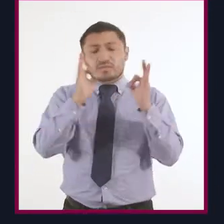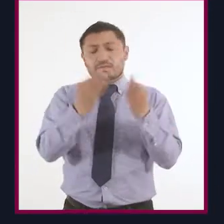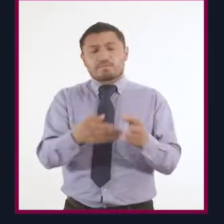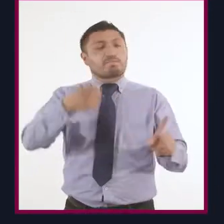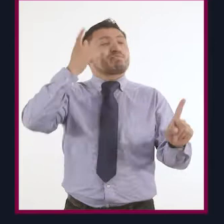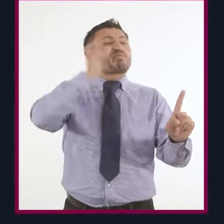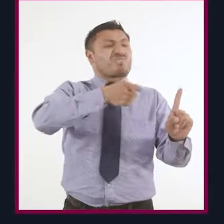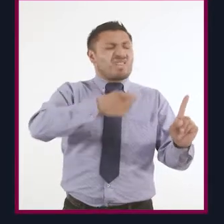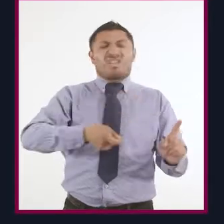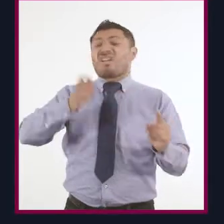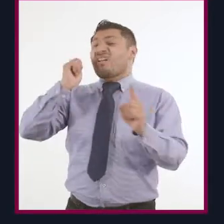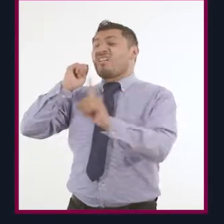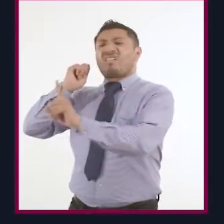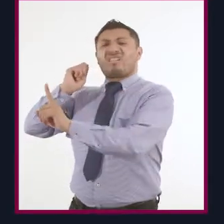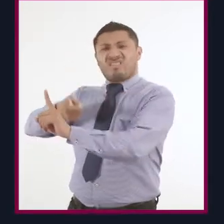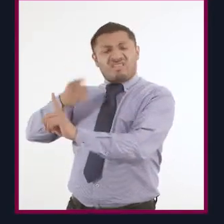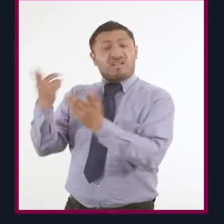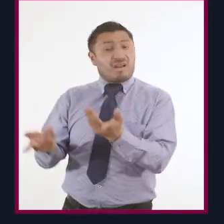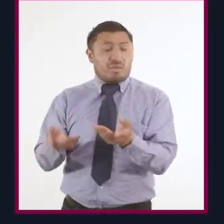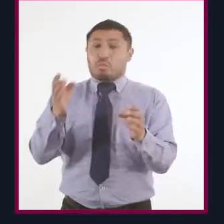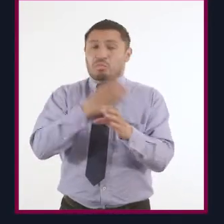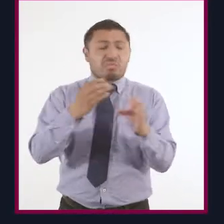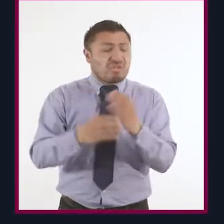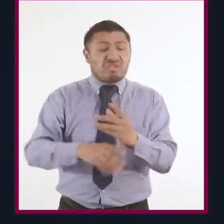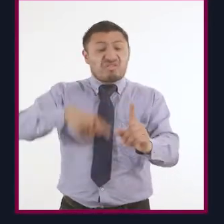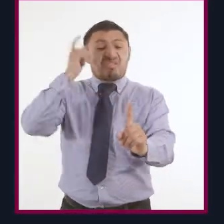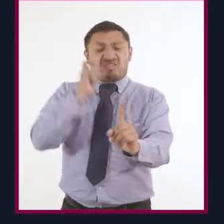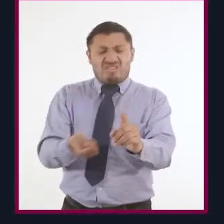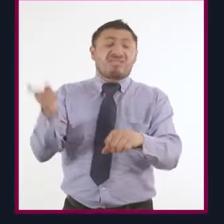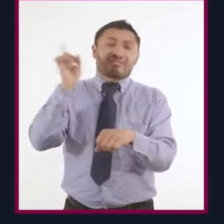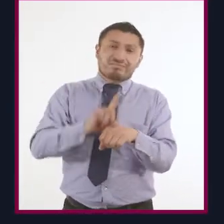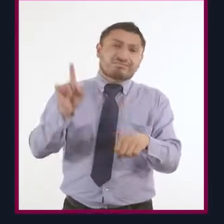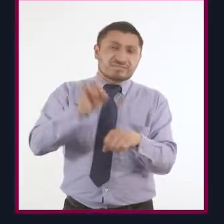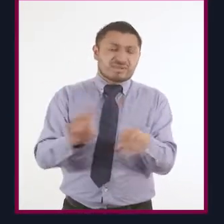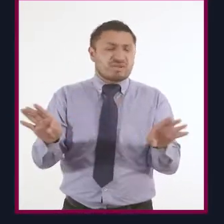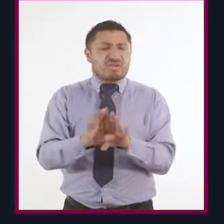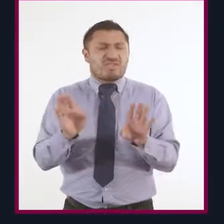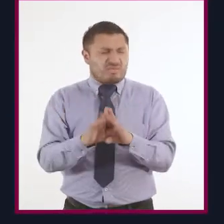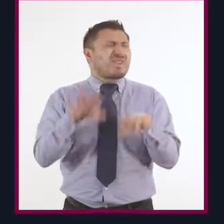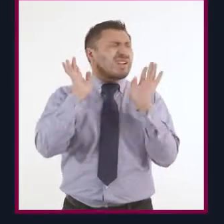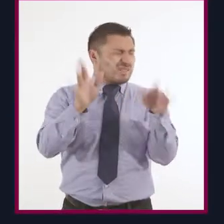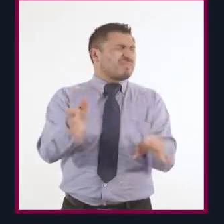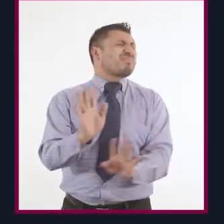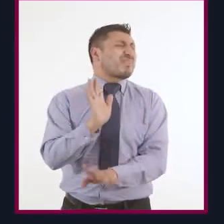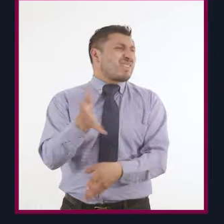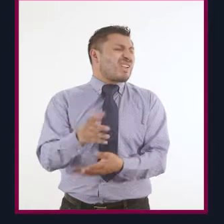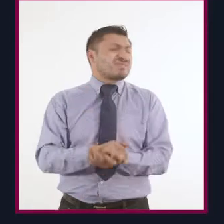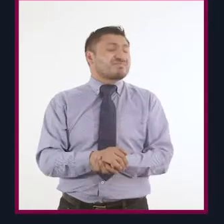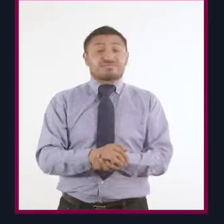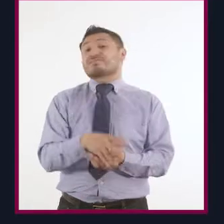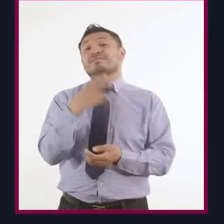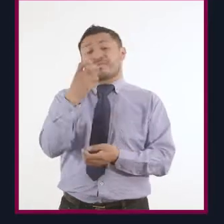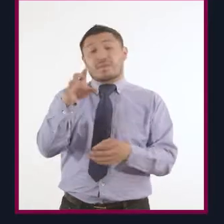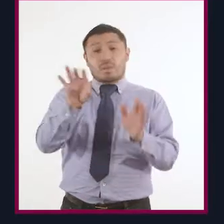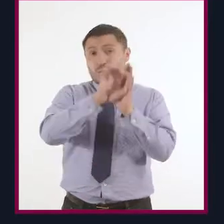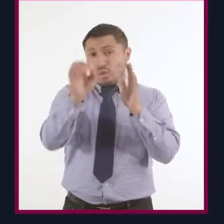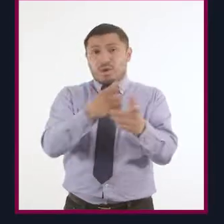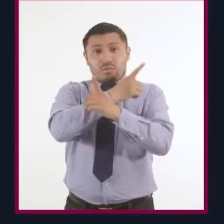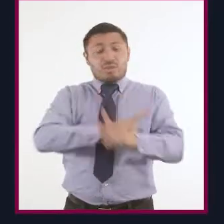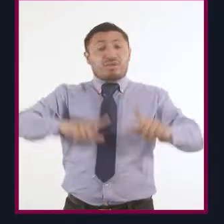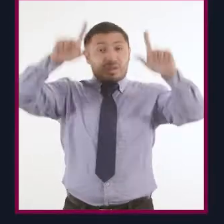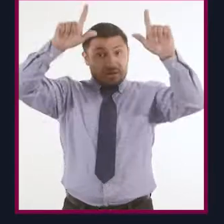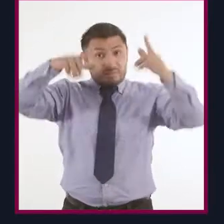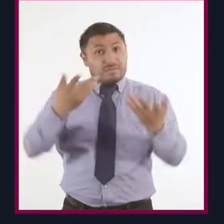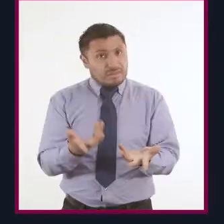cuestionar aquello que por cotidiano a veces pasamos por alto o damos por supuesto, como nuestra libertad, por